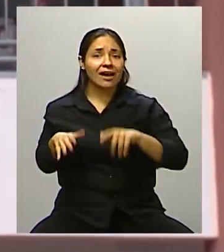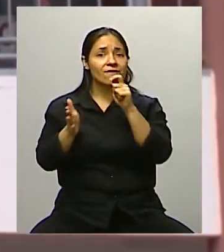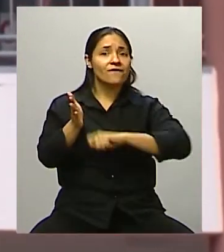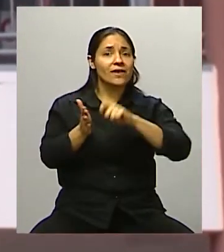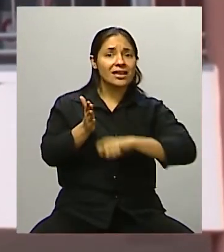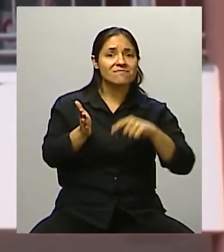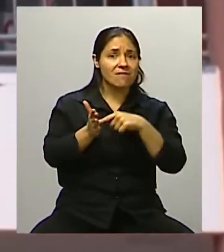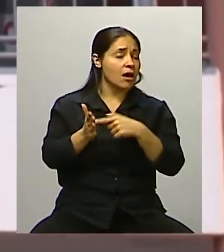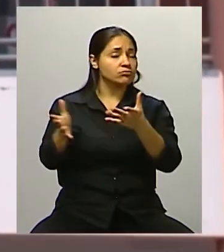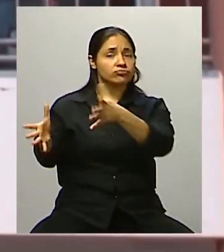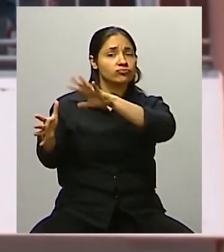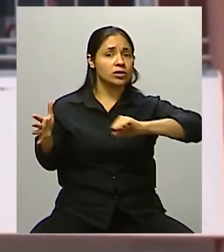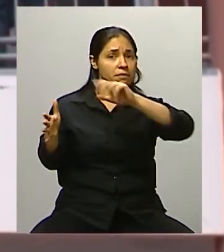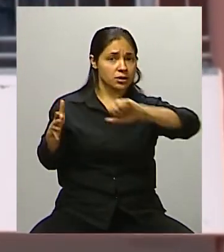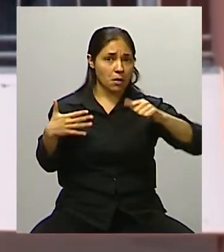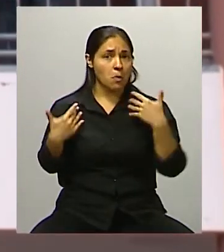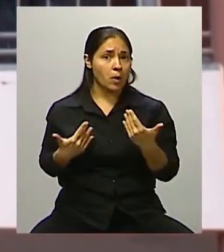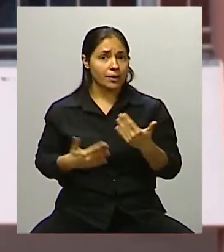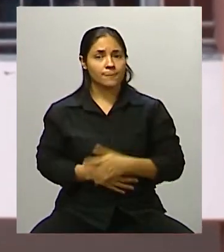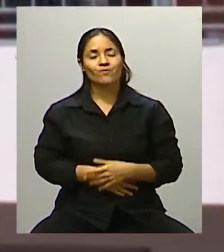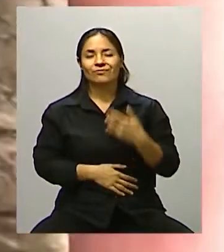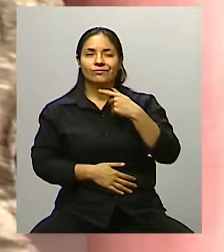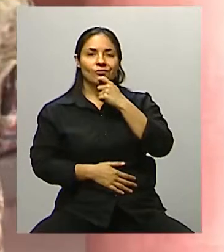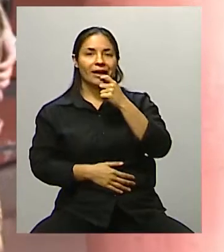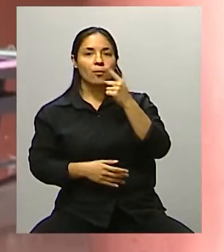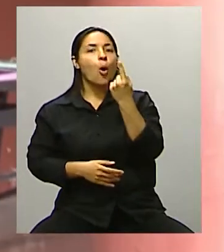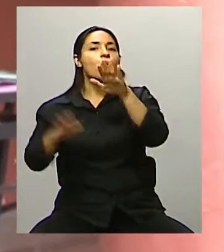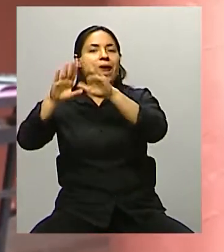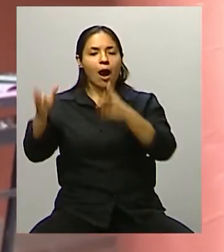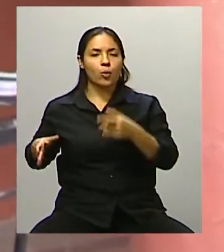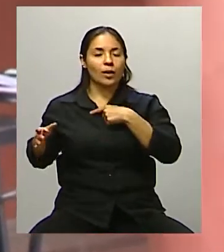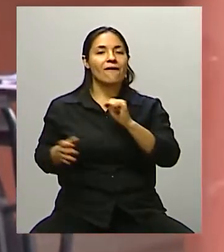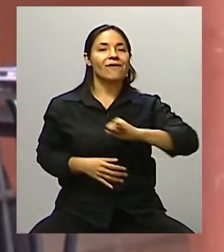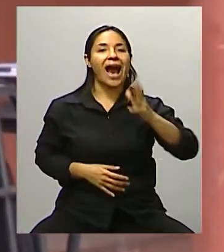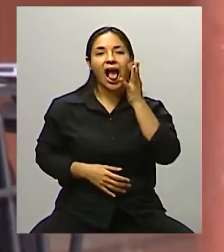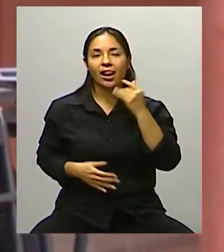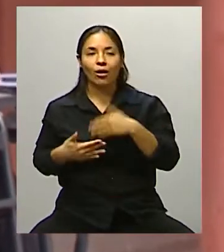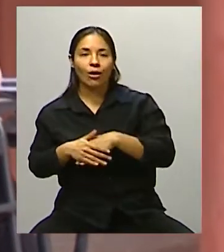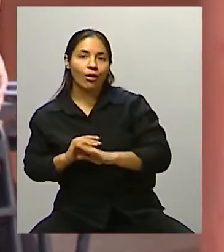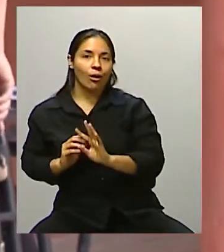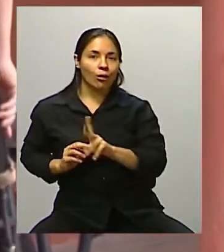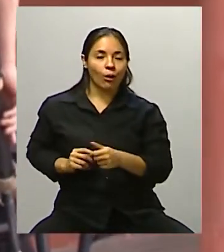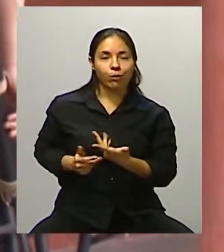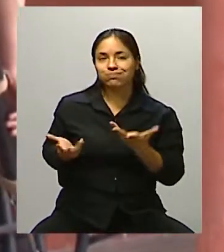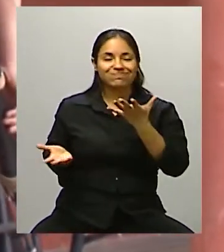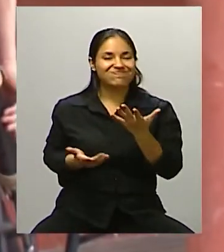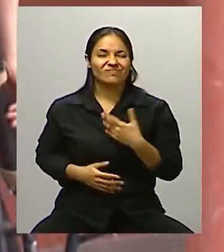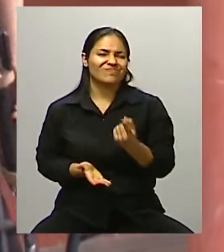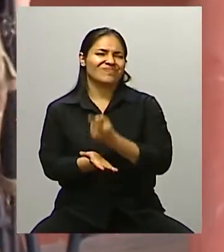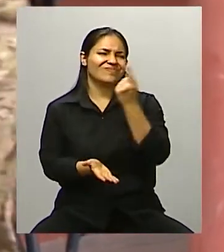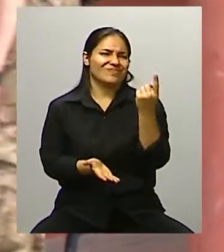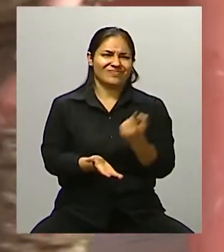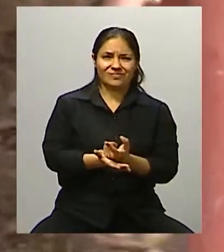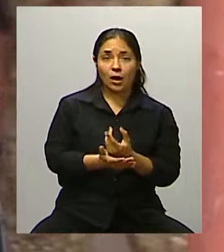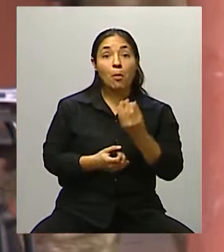hacer fraude en una urna es muy difícil, porque están todos los comprobantes, todos los otros partidos tienen los